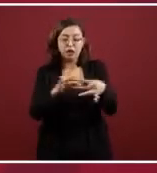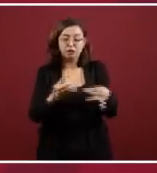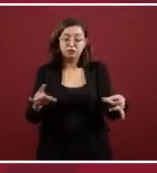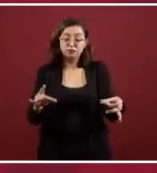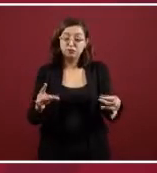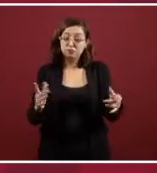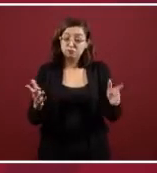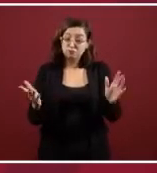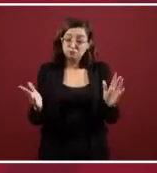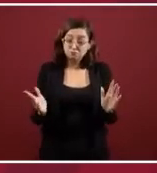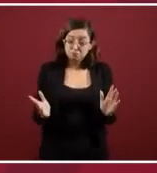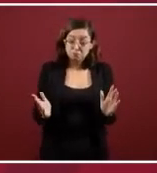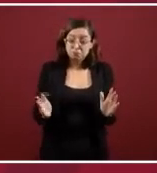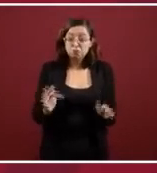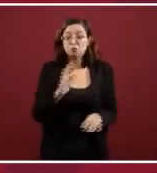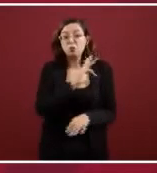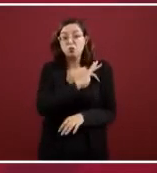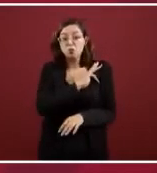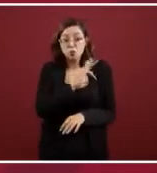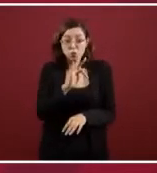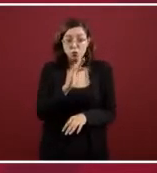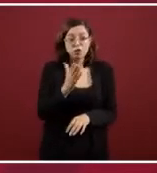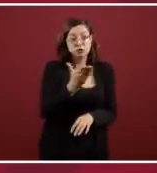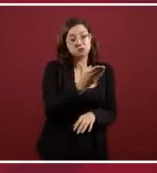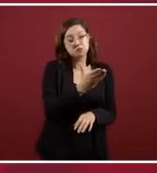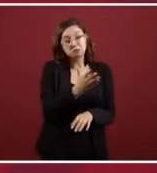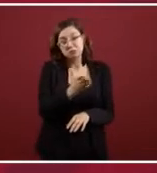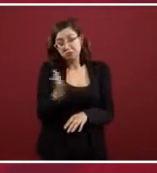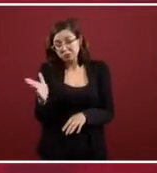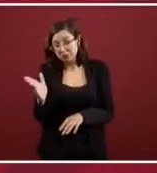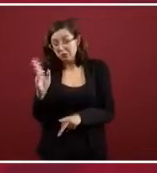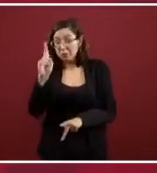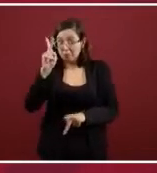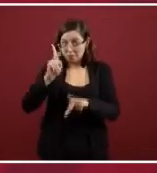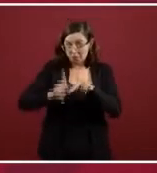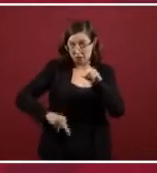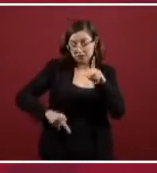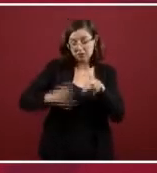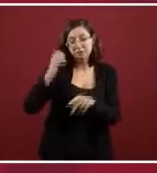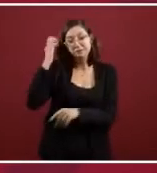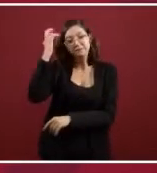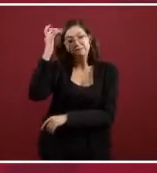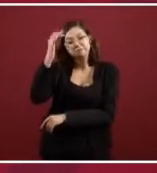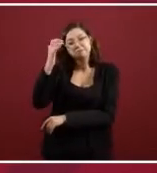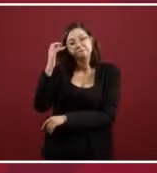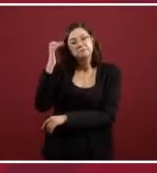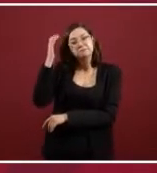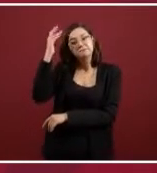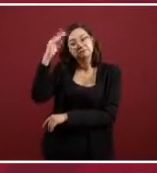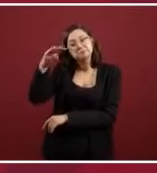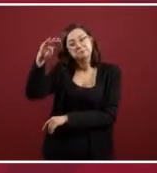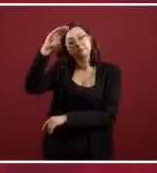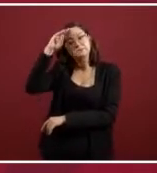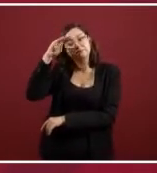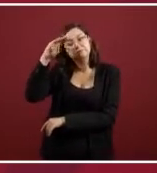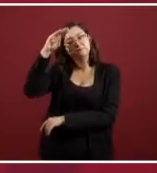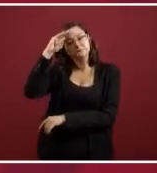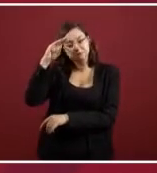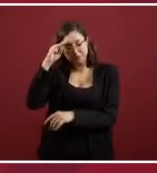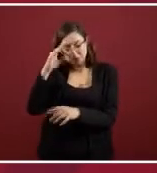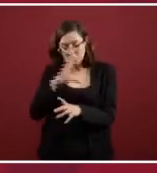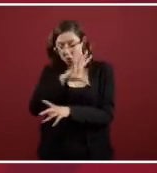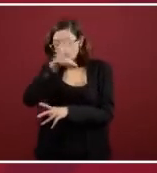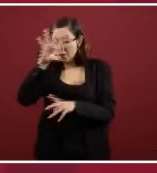¿Por qué no te toman un tiempo, nos tomamos un tiempo para hacer el